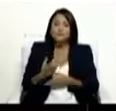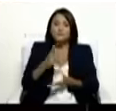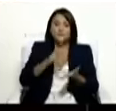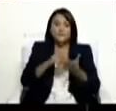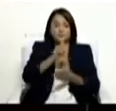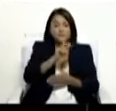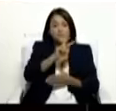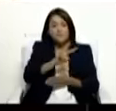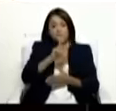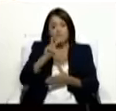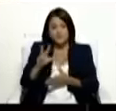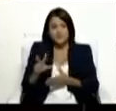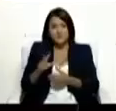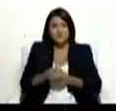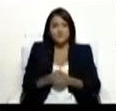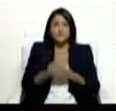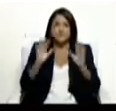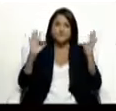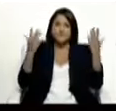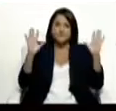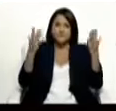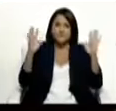2021.